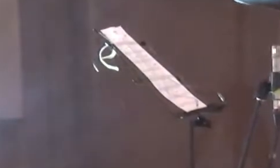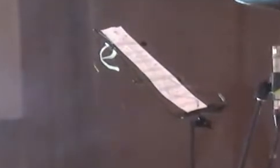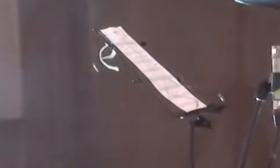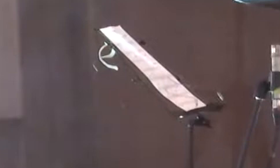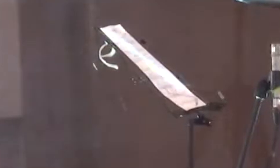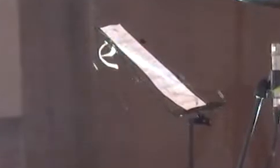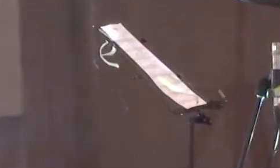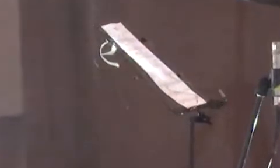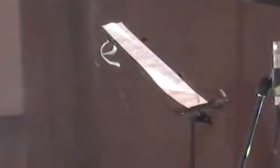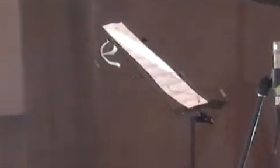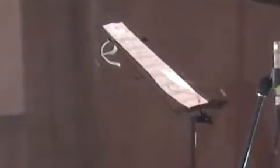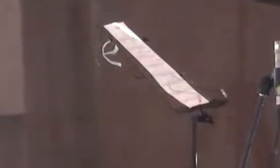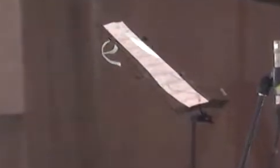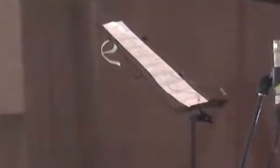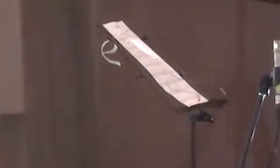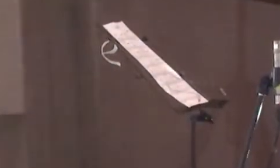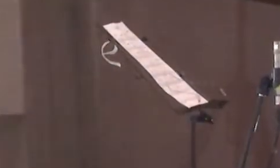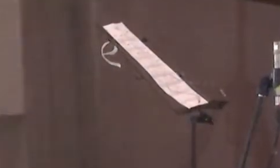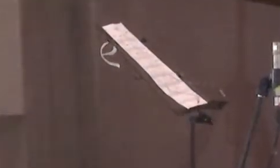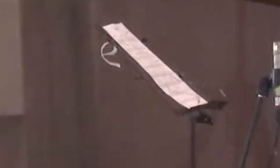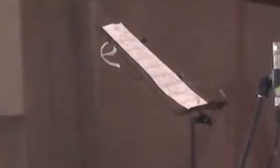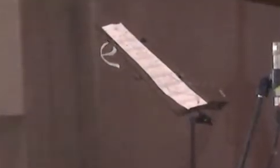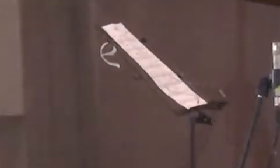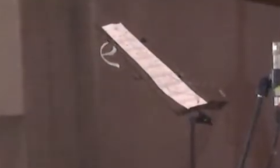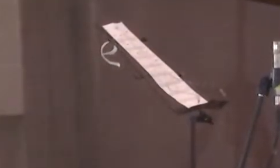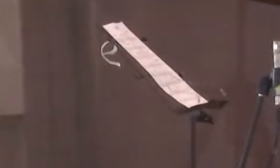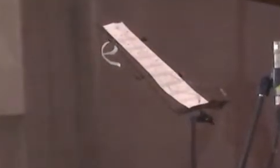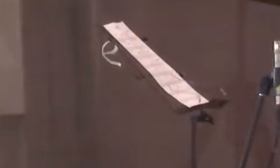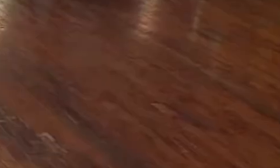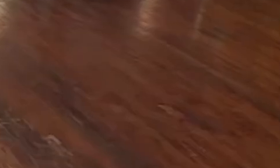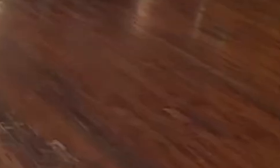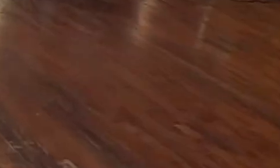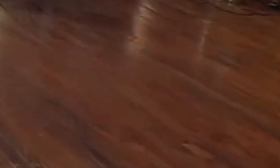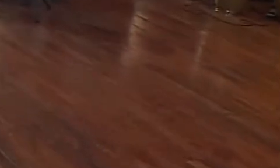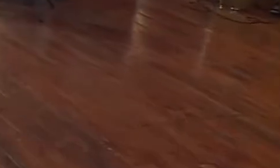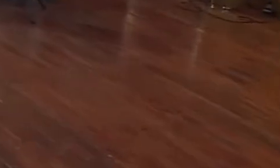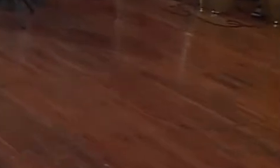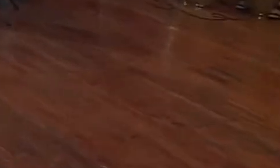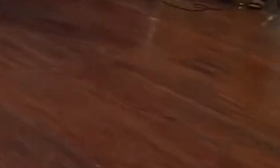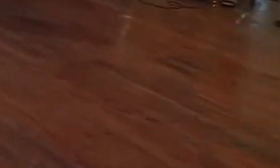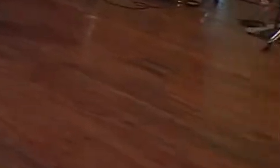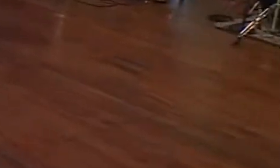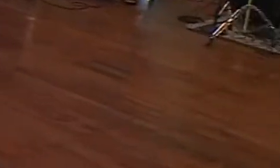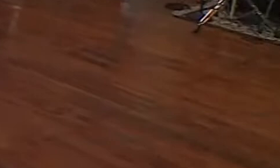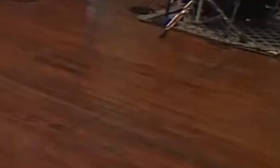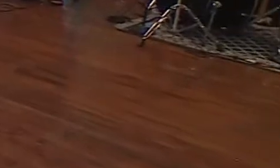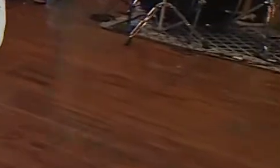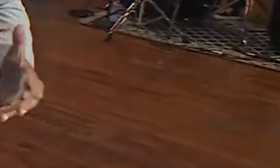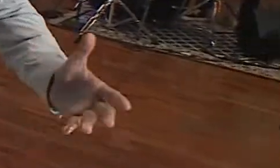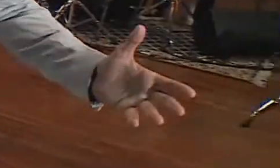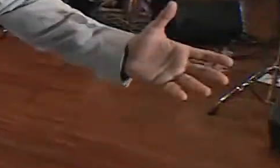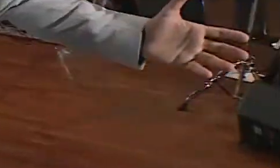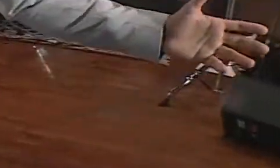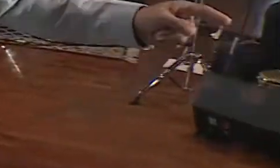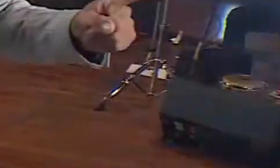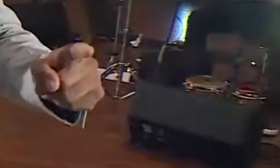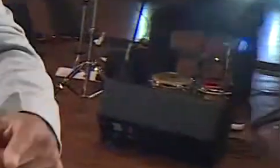Estás aquí, yo te esperaría hasta el fin. En cambio no, hoy